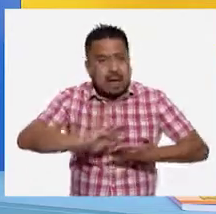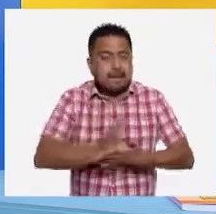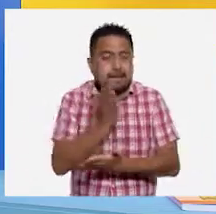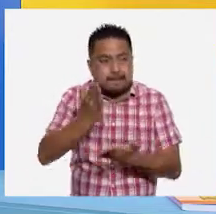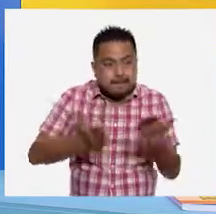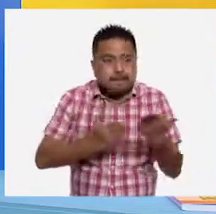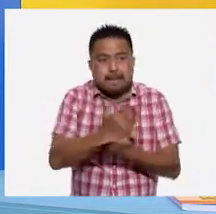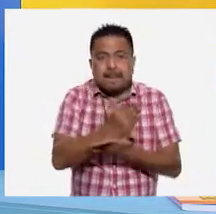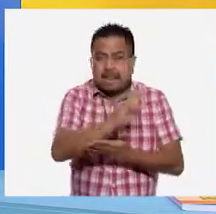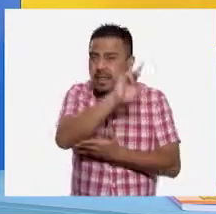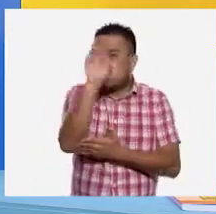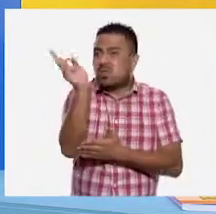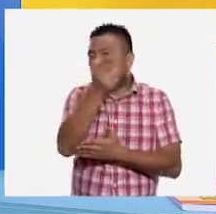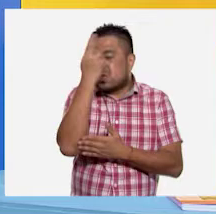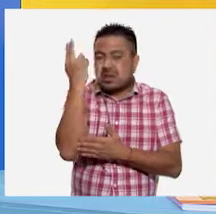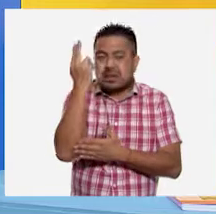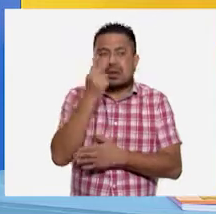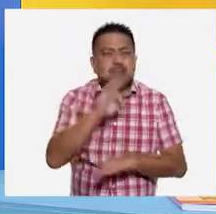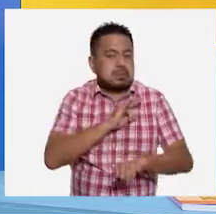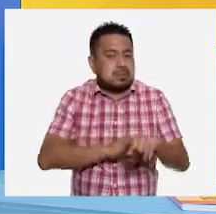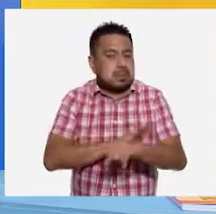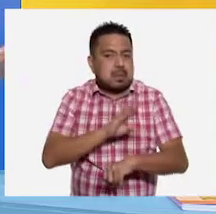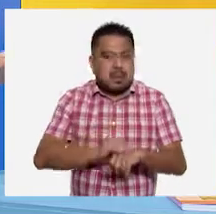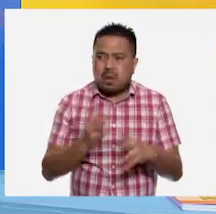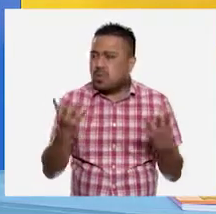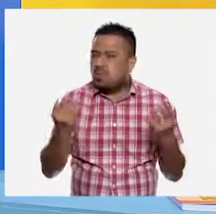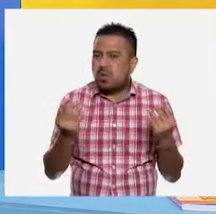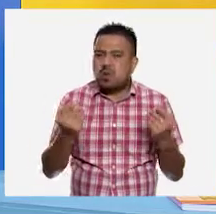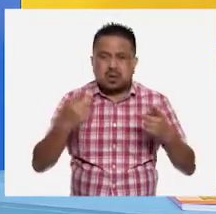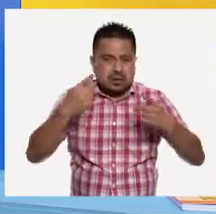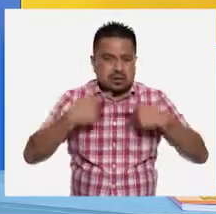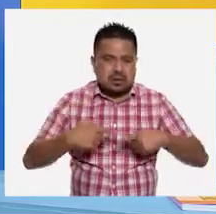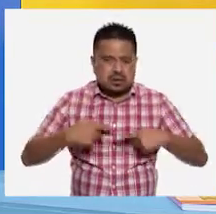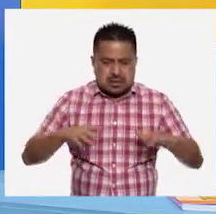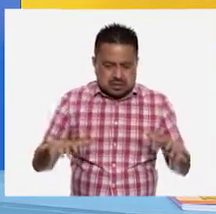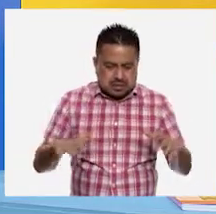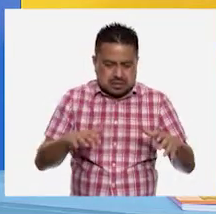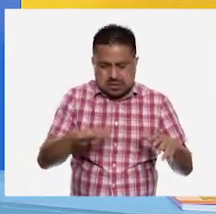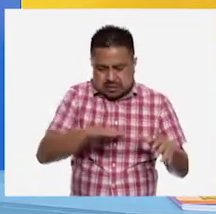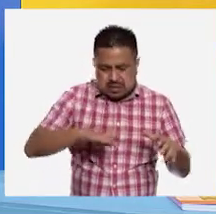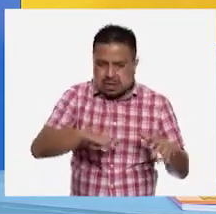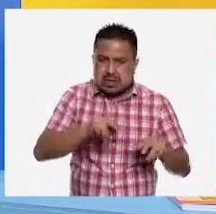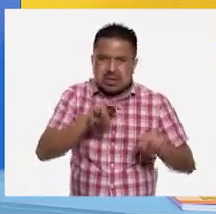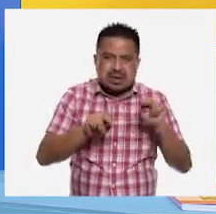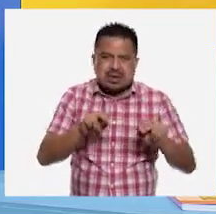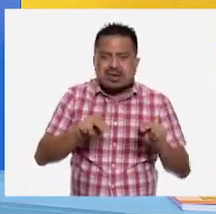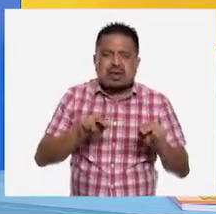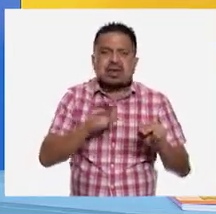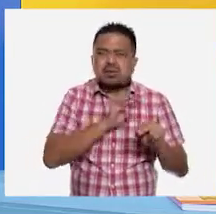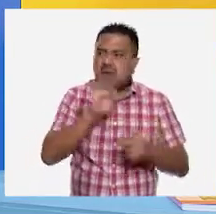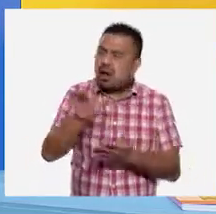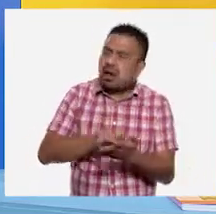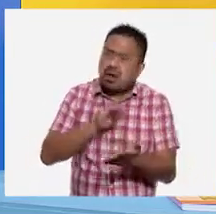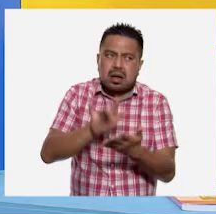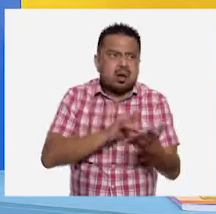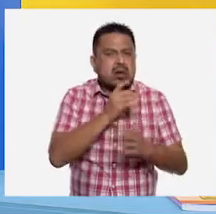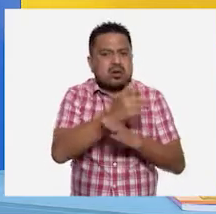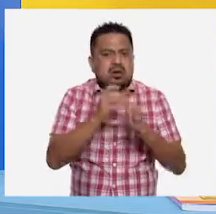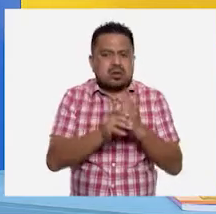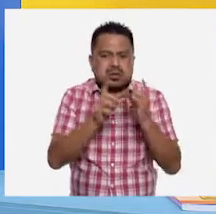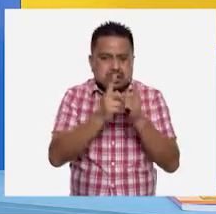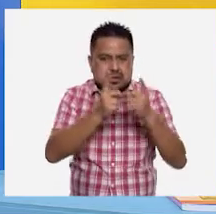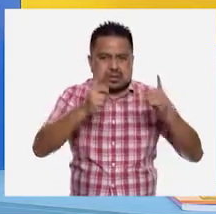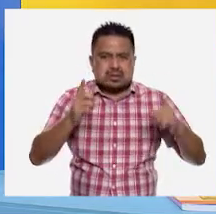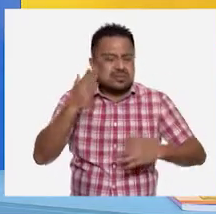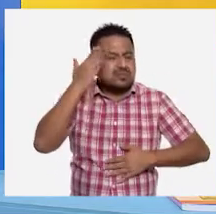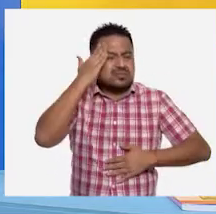niveles superiores de educación le permitió a muchos integrantes de estas clases medias adquirir los elementos y desarrollar